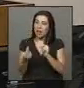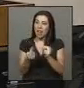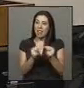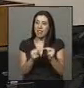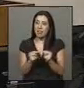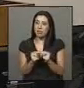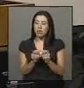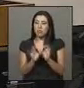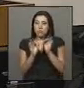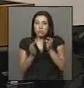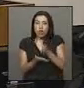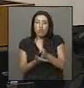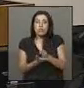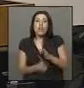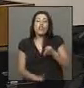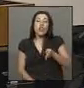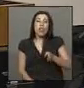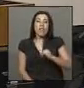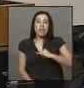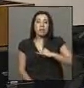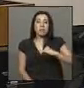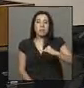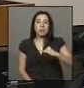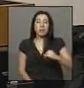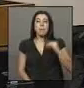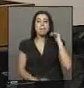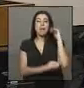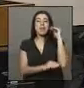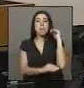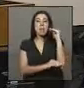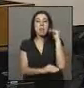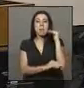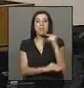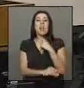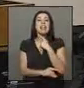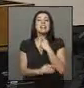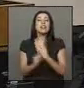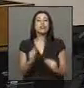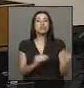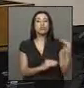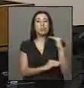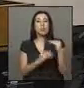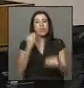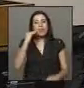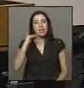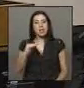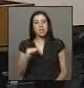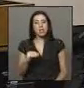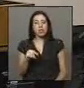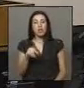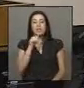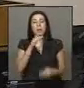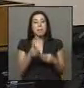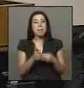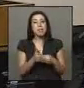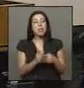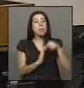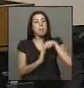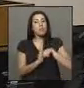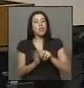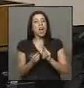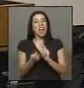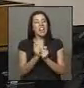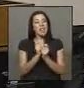el conservadurismo sigue tratando de imponer al interés superior del niño. Así queda pendiente una profunda reforma al